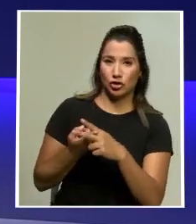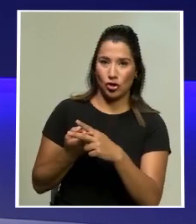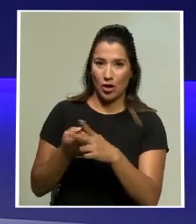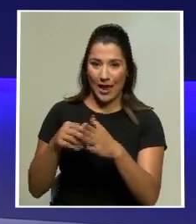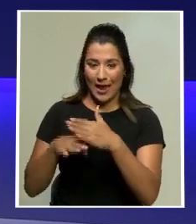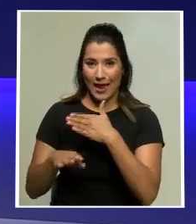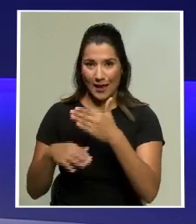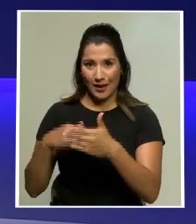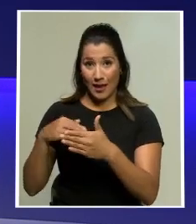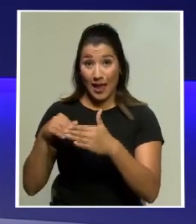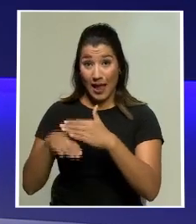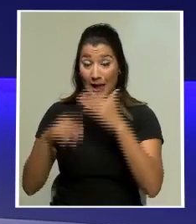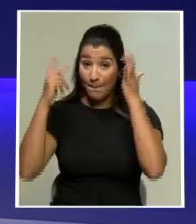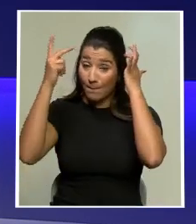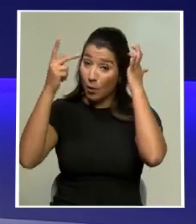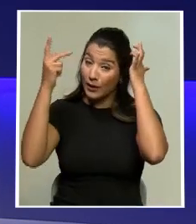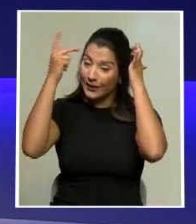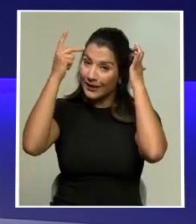no siendo militante.